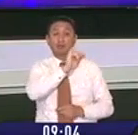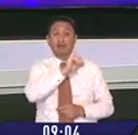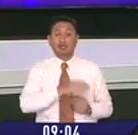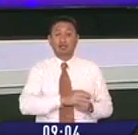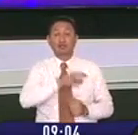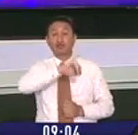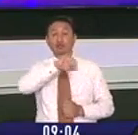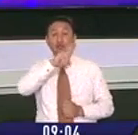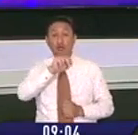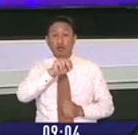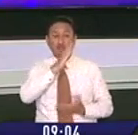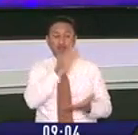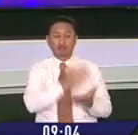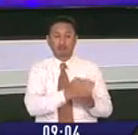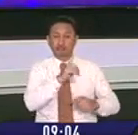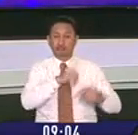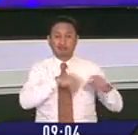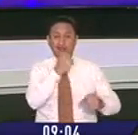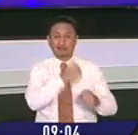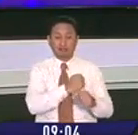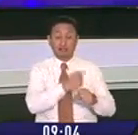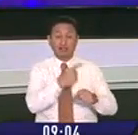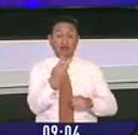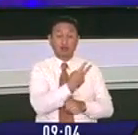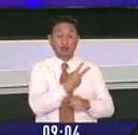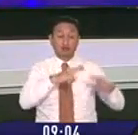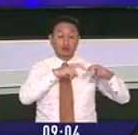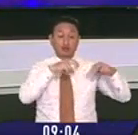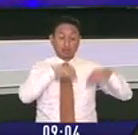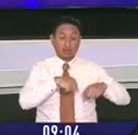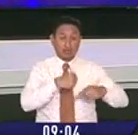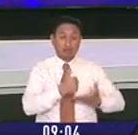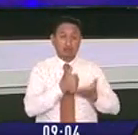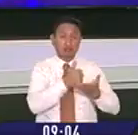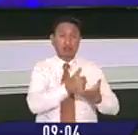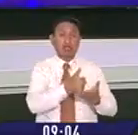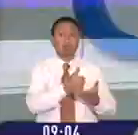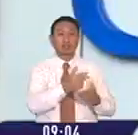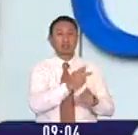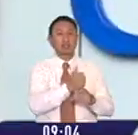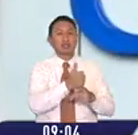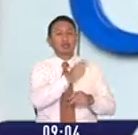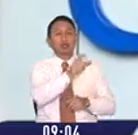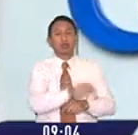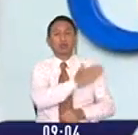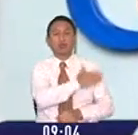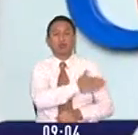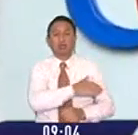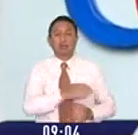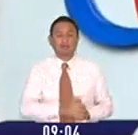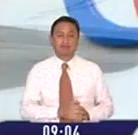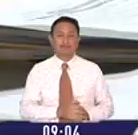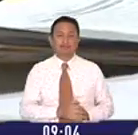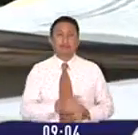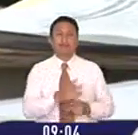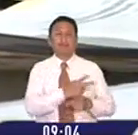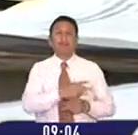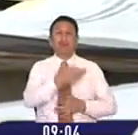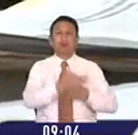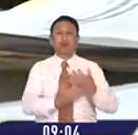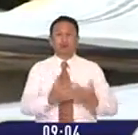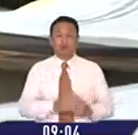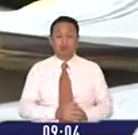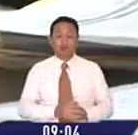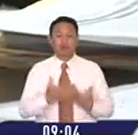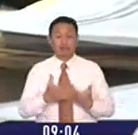José Morillo, investigados, recordemos, por tráfico de influencias. El Consejo de la Judicatura